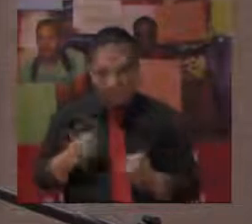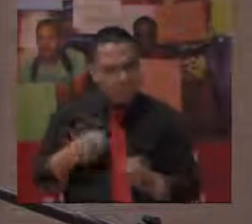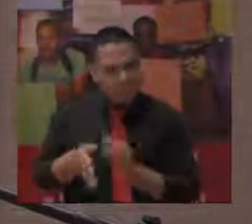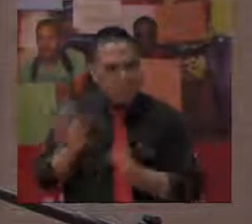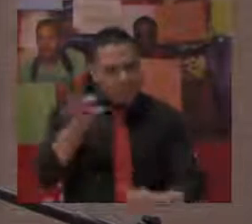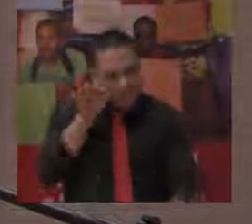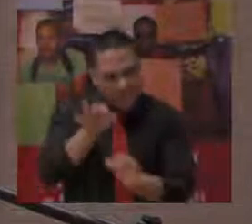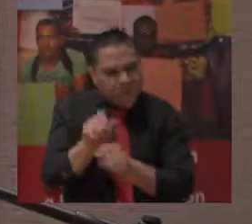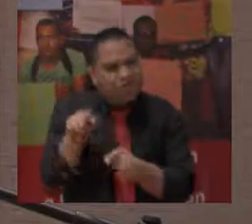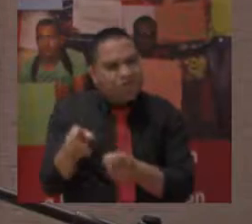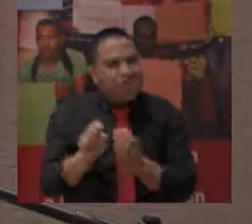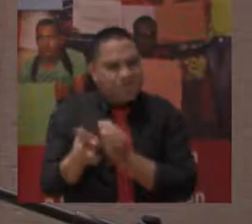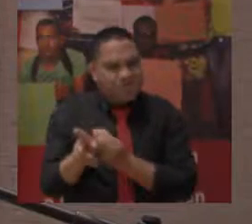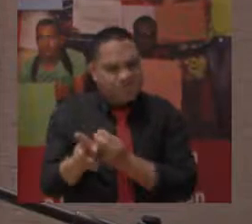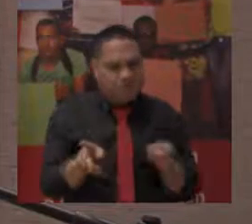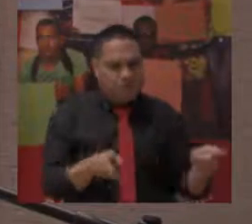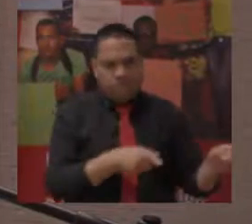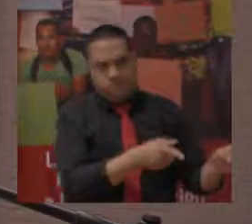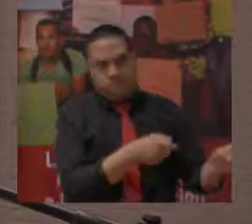para trabajar con los victimarios.